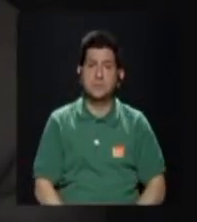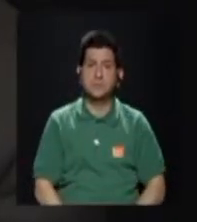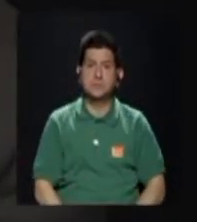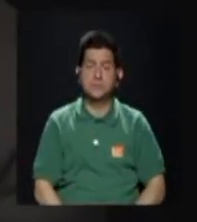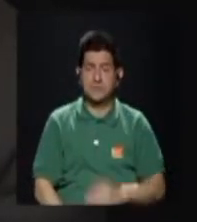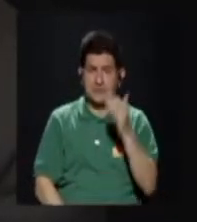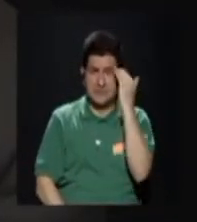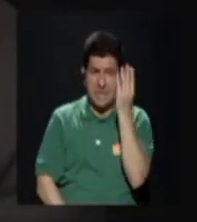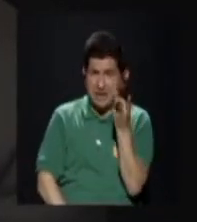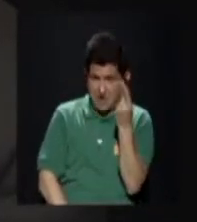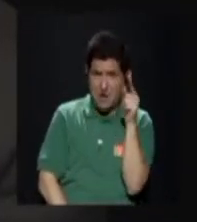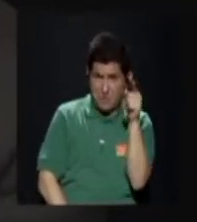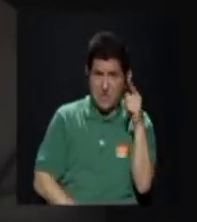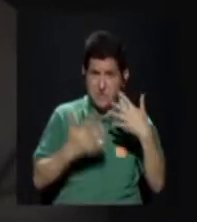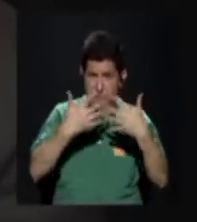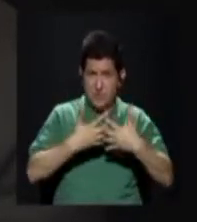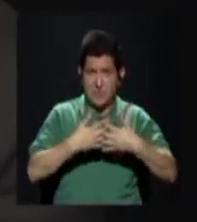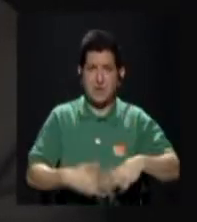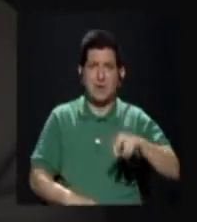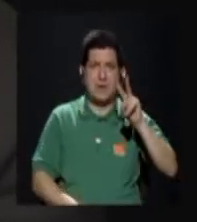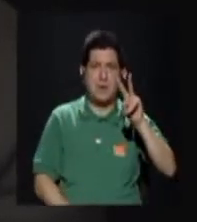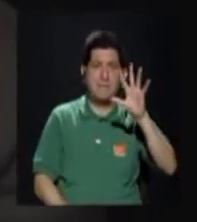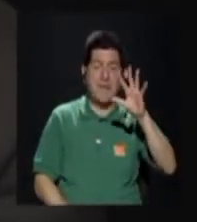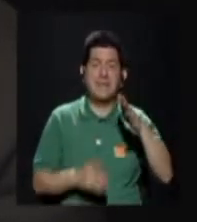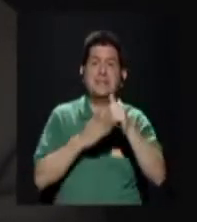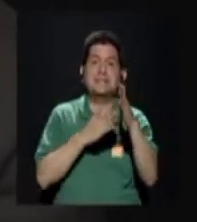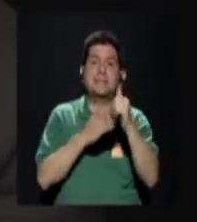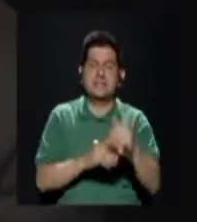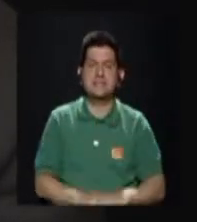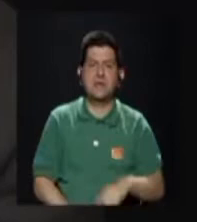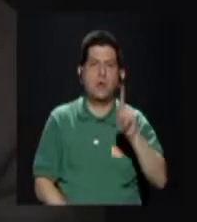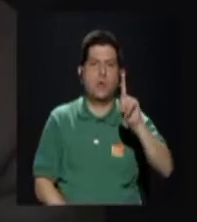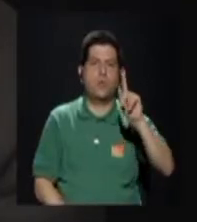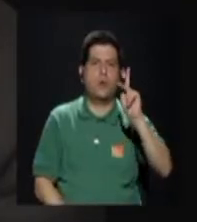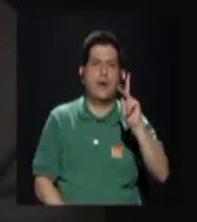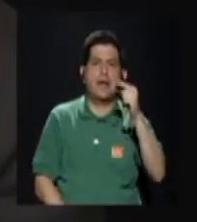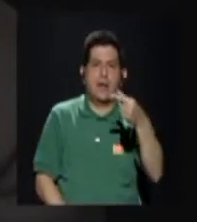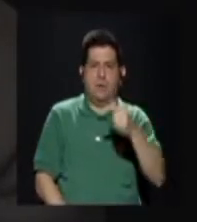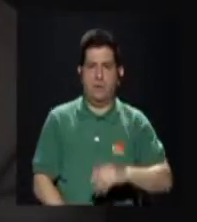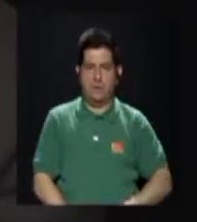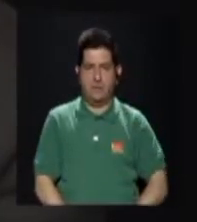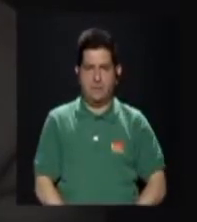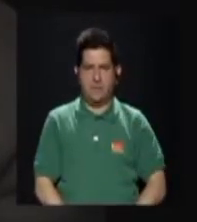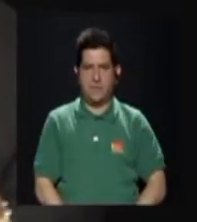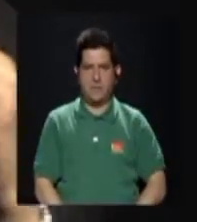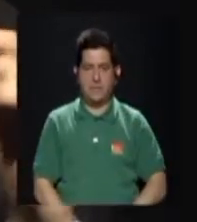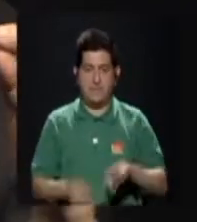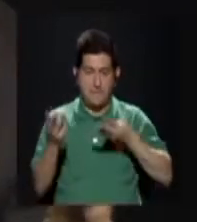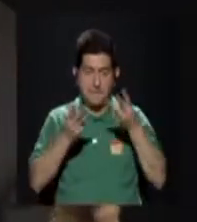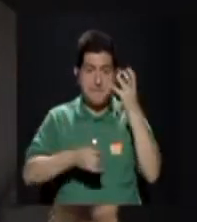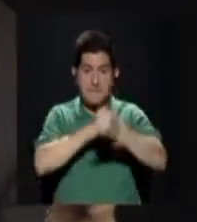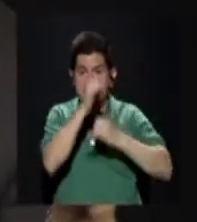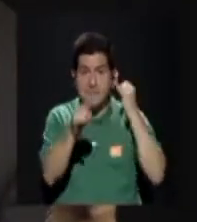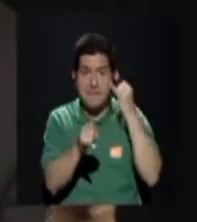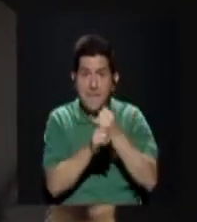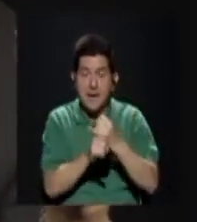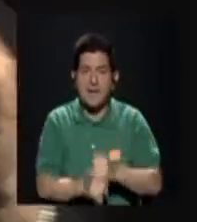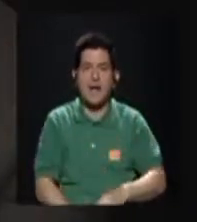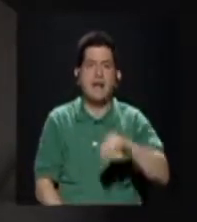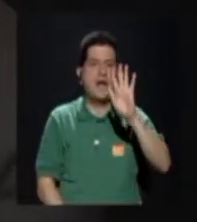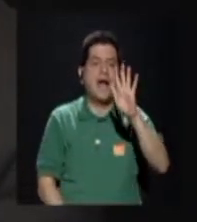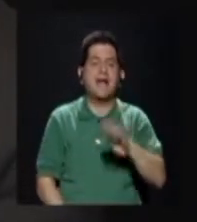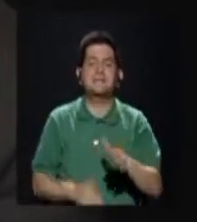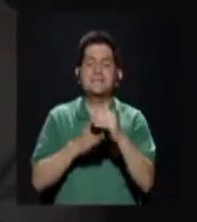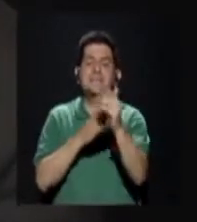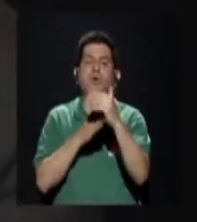¿Sabe cómo lo vende la multinacional? A $25 el kilo. Y el mercado internacional está a